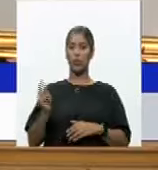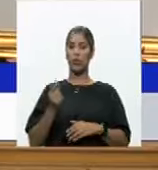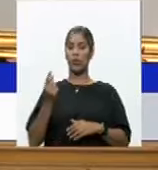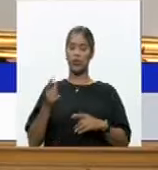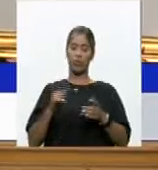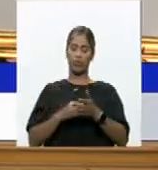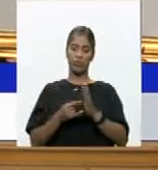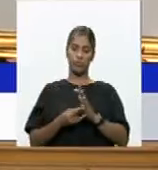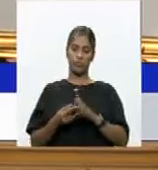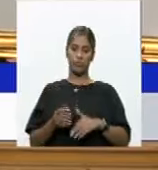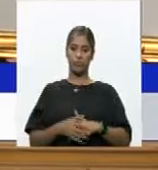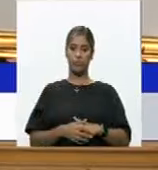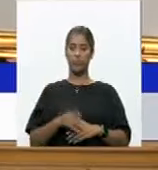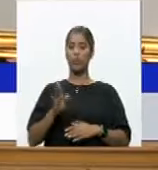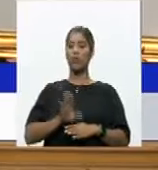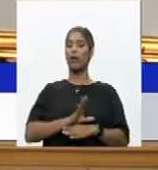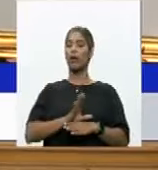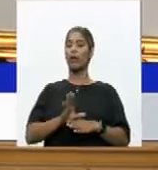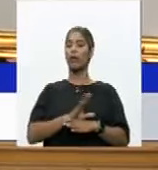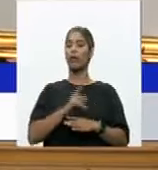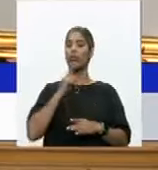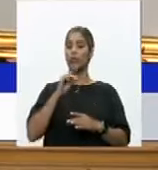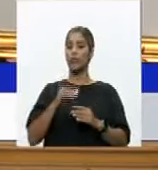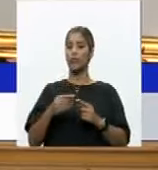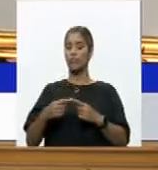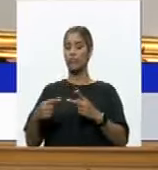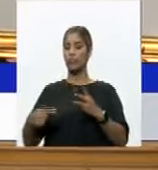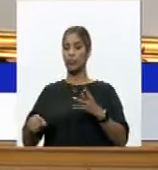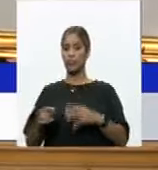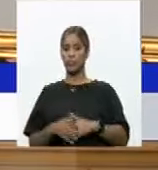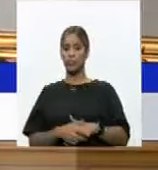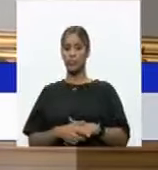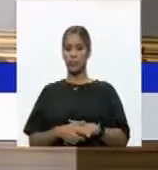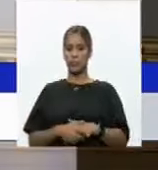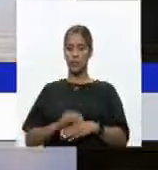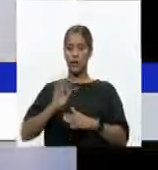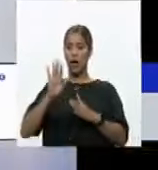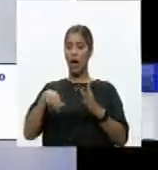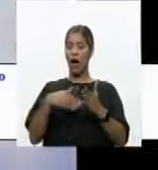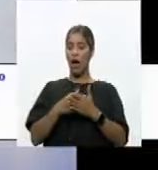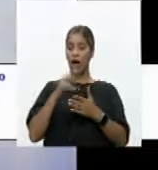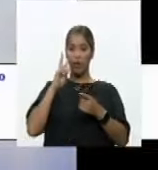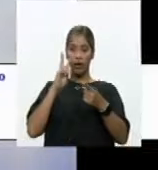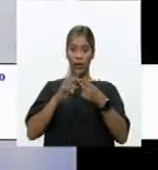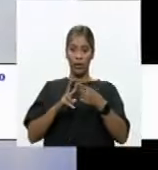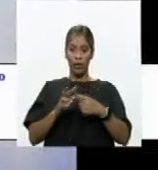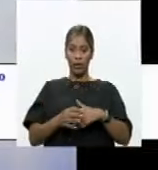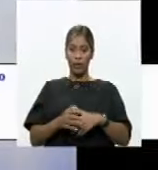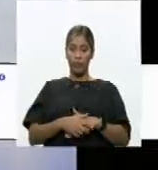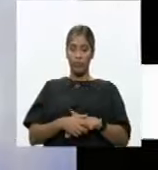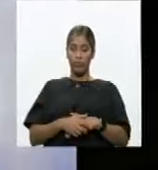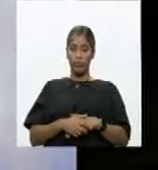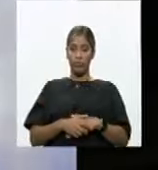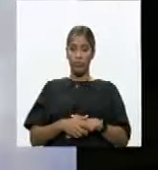era un cantante de tronío, hasta el punto que